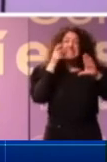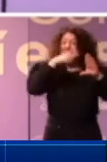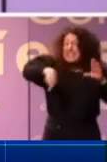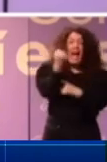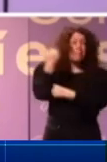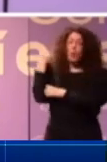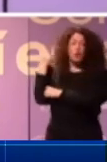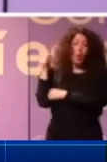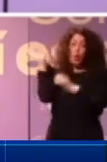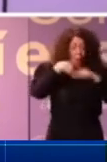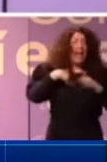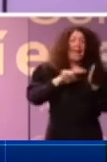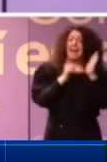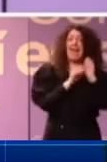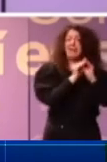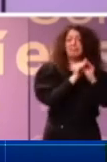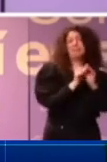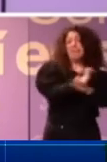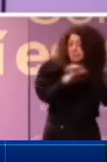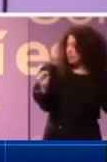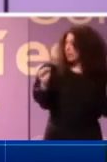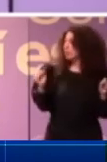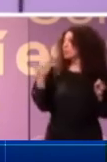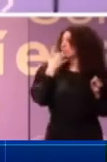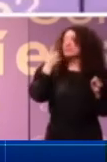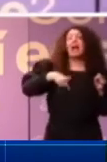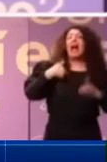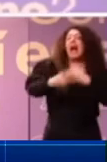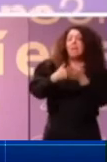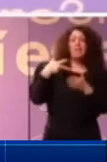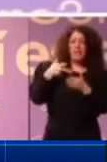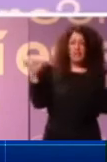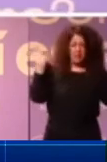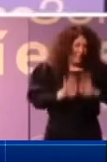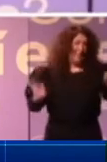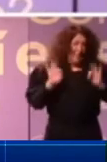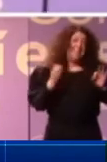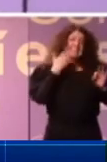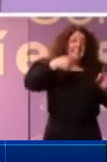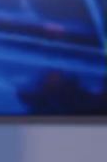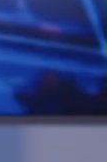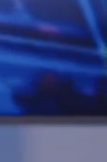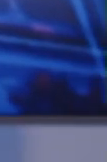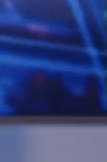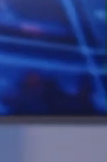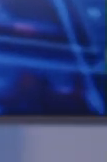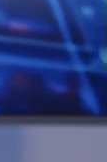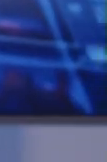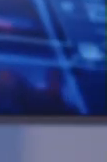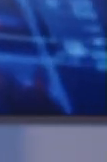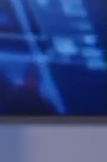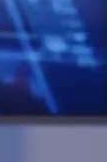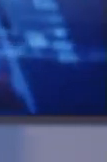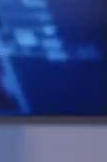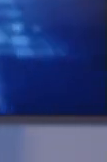mediáticos, al final acabarán haciendo un grave daño a la nación española. Está claro. Oye, te voy a calentar un poco más, camarada, lo siento, vas a perdonar,